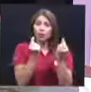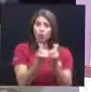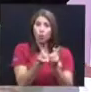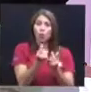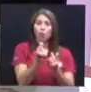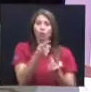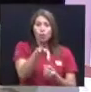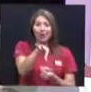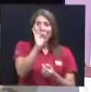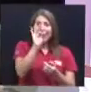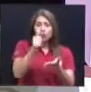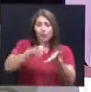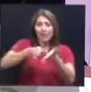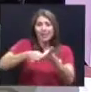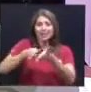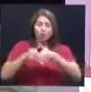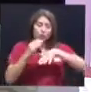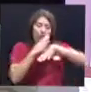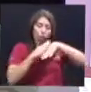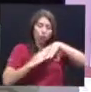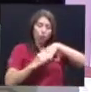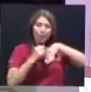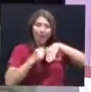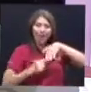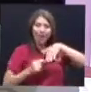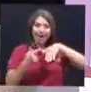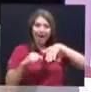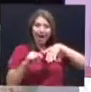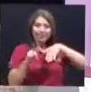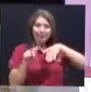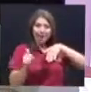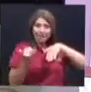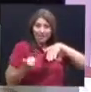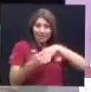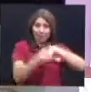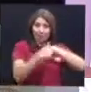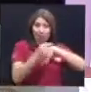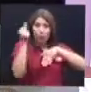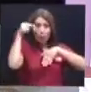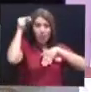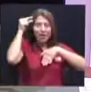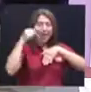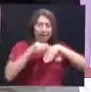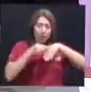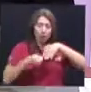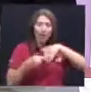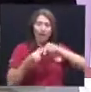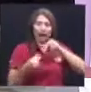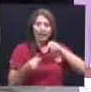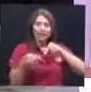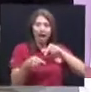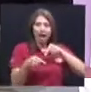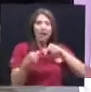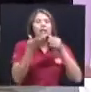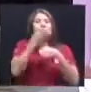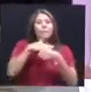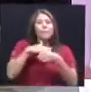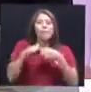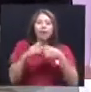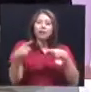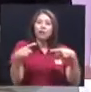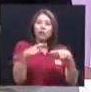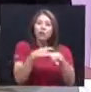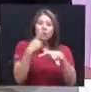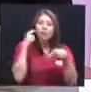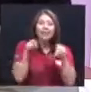las elecciones en gaza y es el que gobierna en este momento gaza verdad Y es parte del conflicto porque las reacciones son también